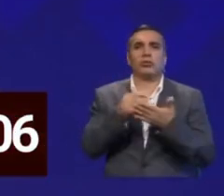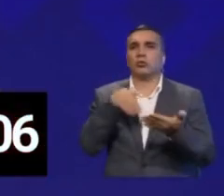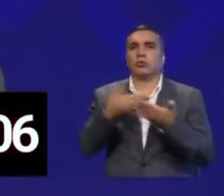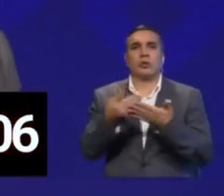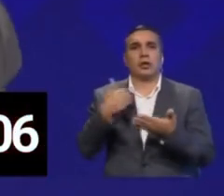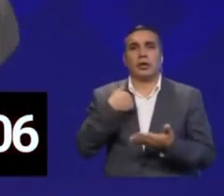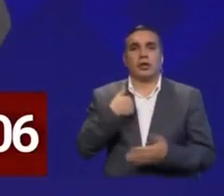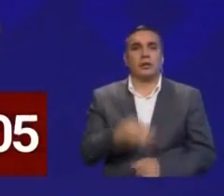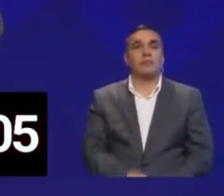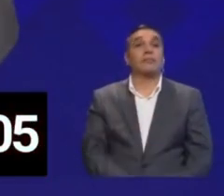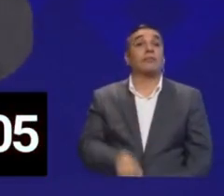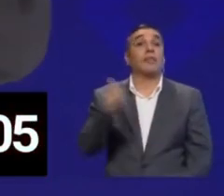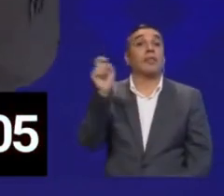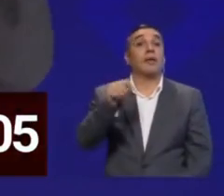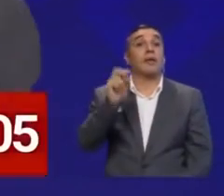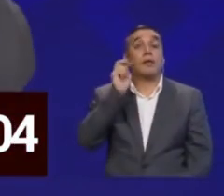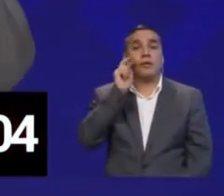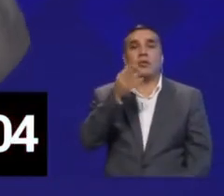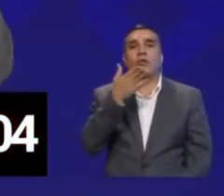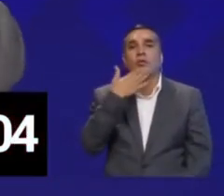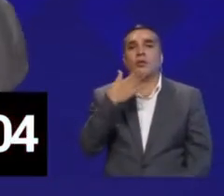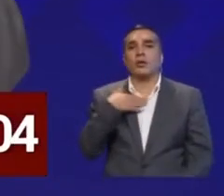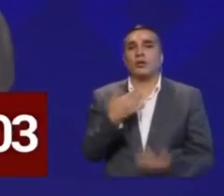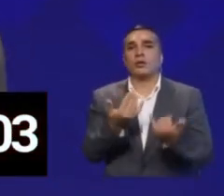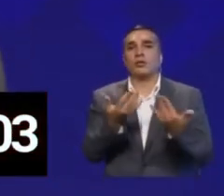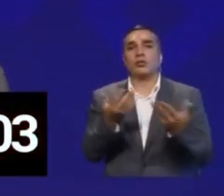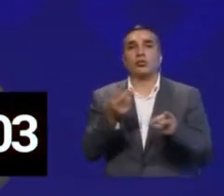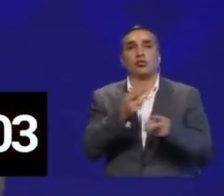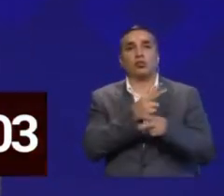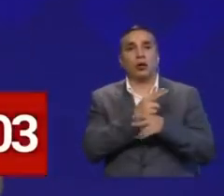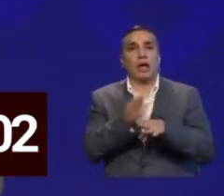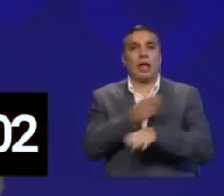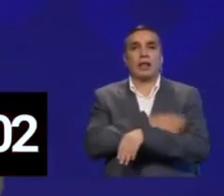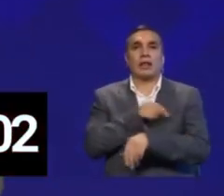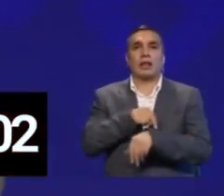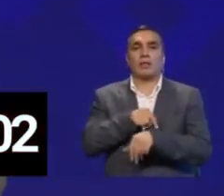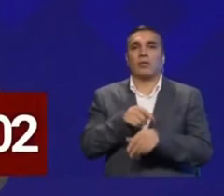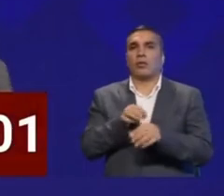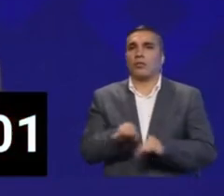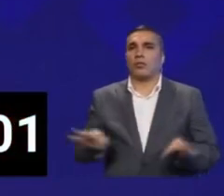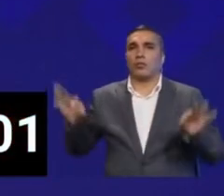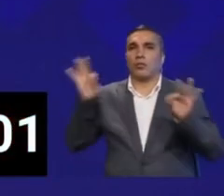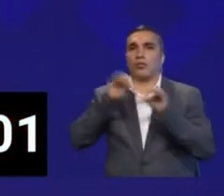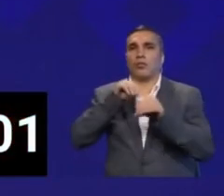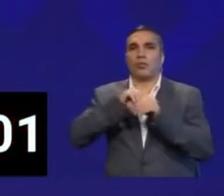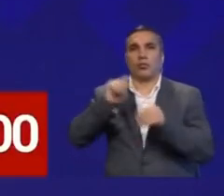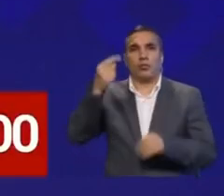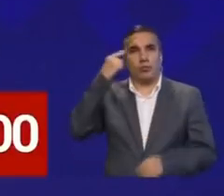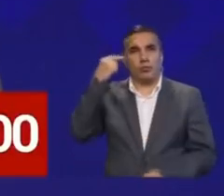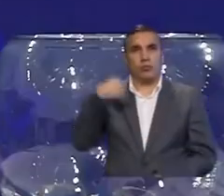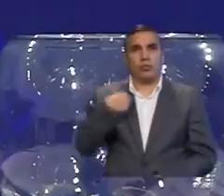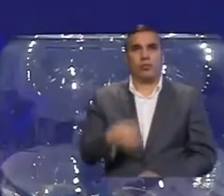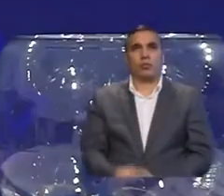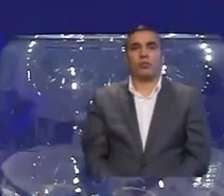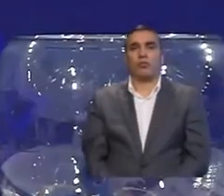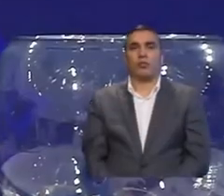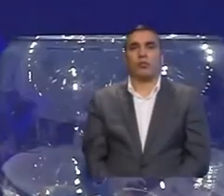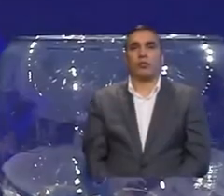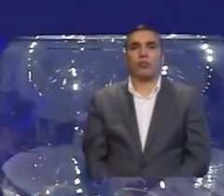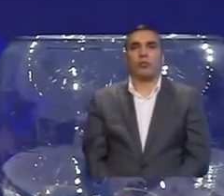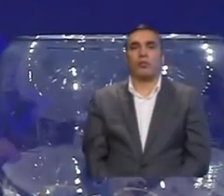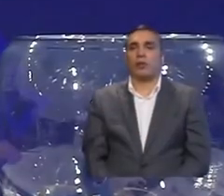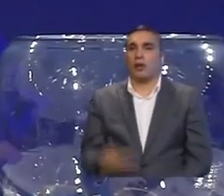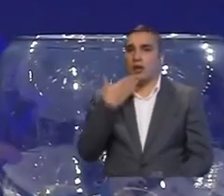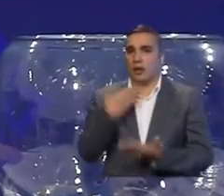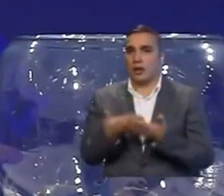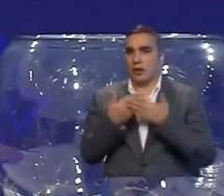lo que tienen? Debemos ver cómo está esto. La prevención es importantísimo en el gobierno de Giovanni Andrade.